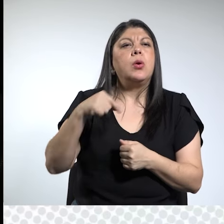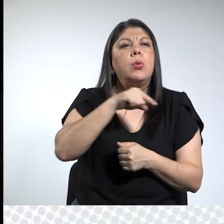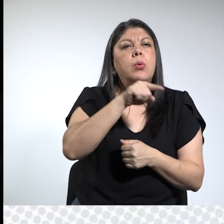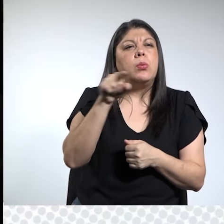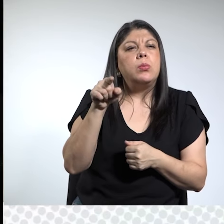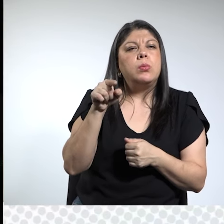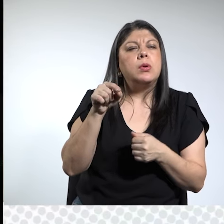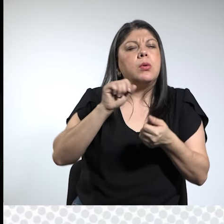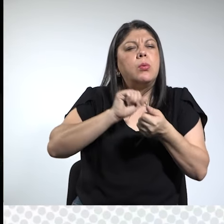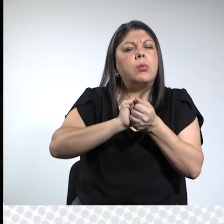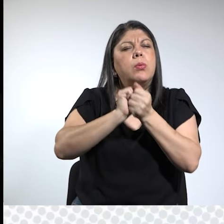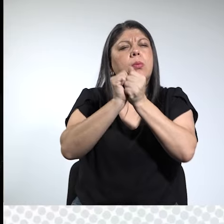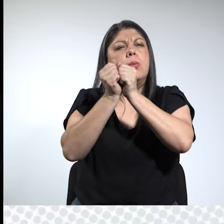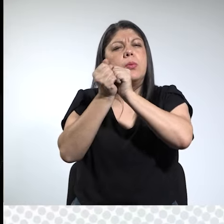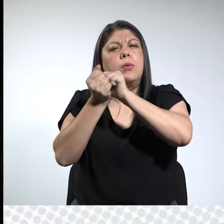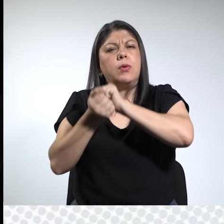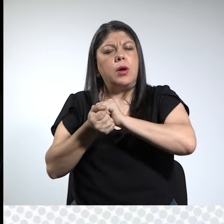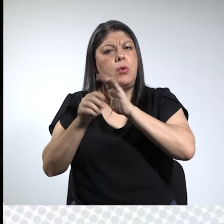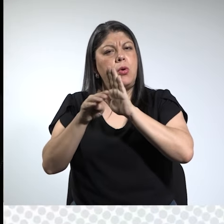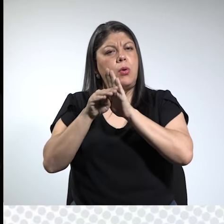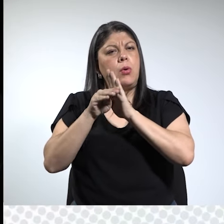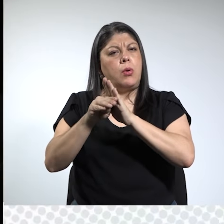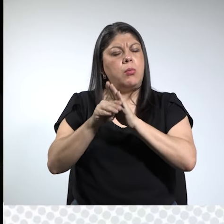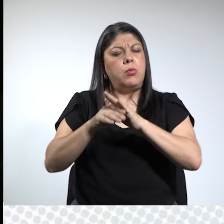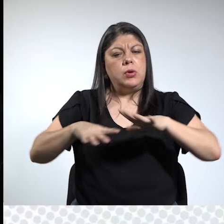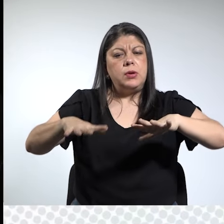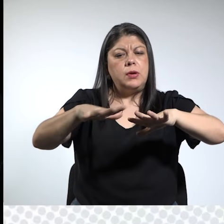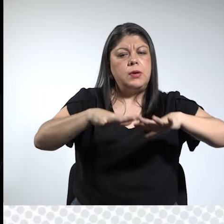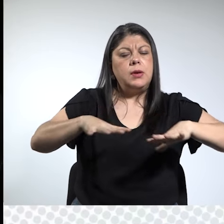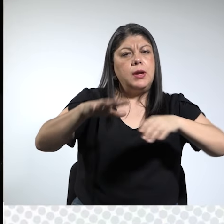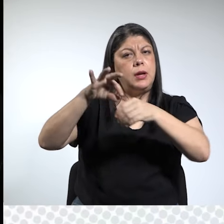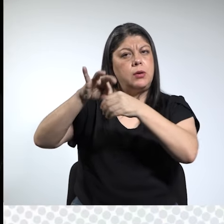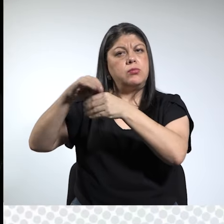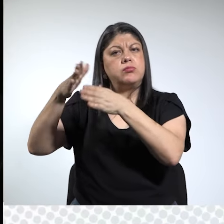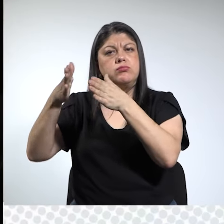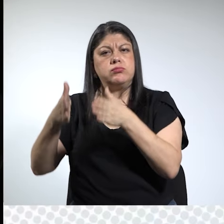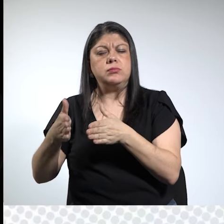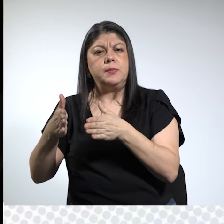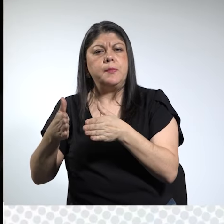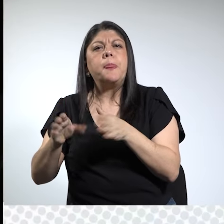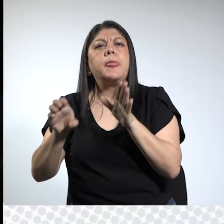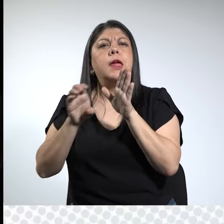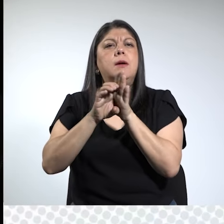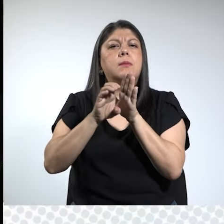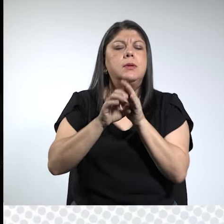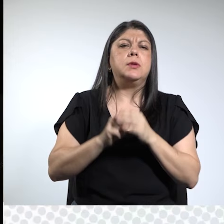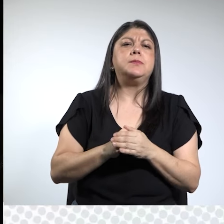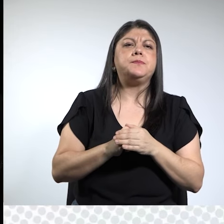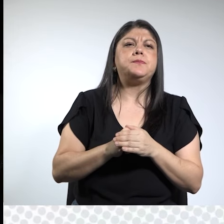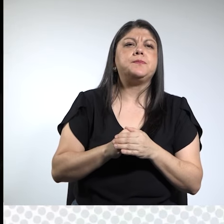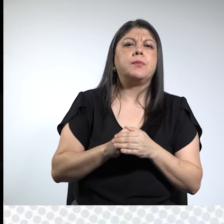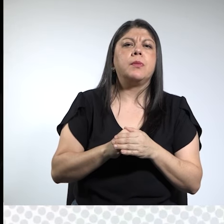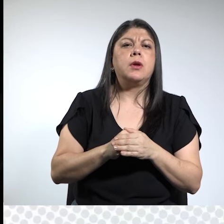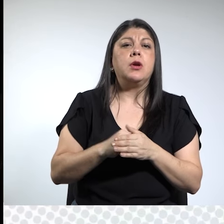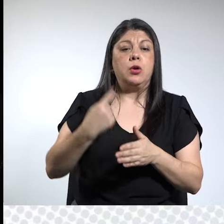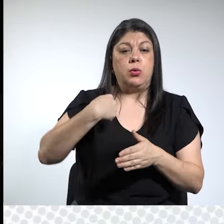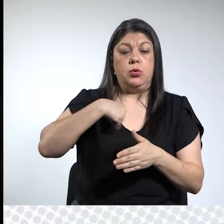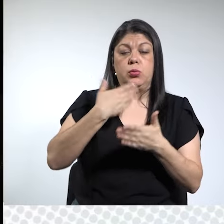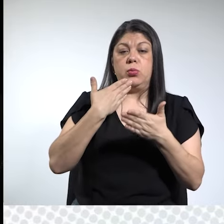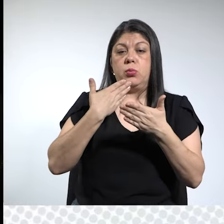haciendo toda esa transición y modernización del sector agrícola. Por ejemplo, cuando